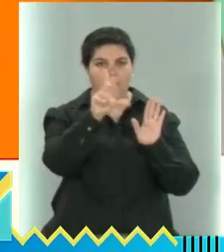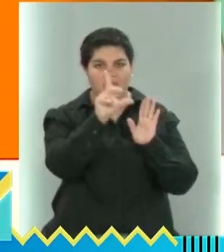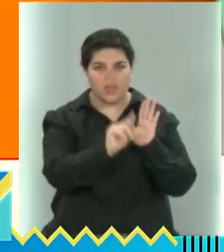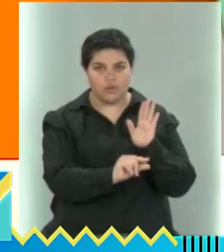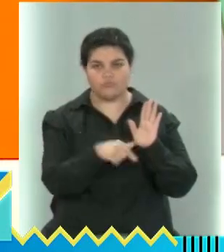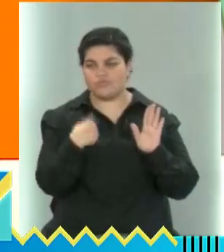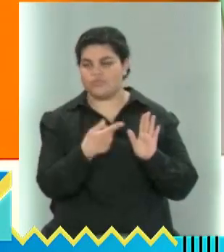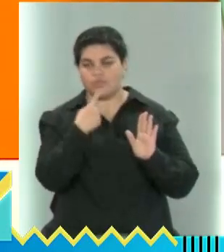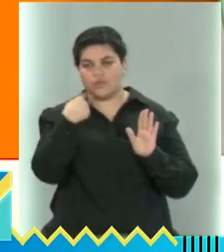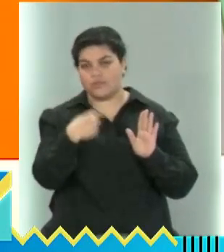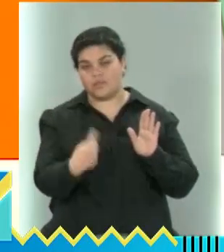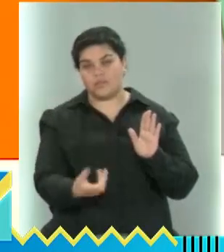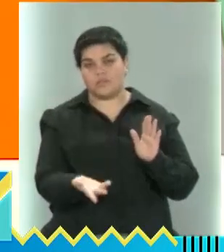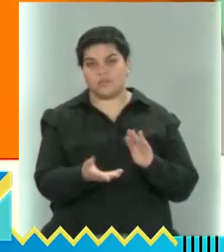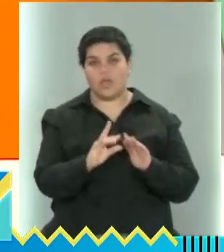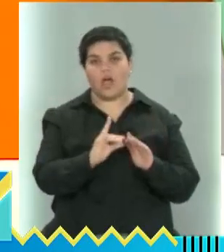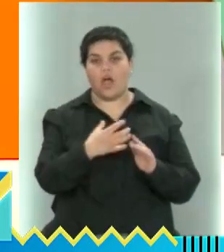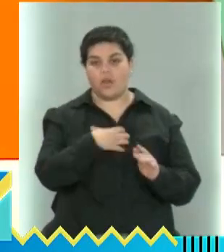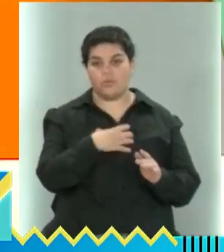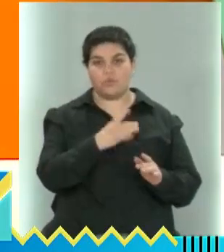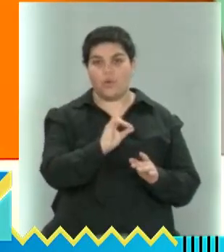como padres de alumnos de la universidad.